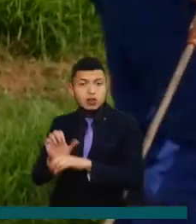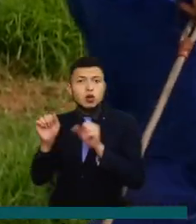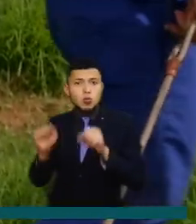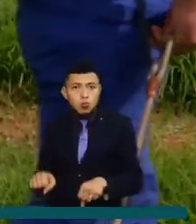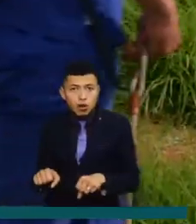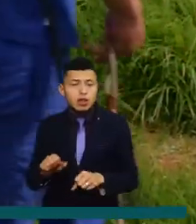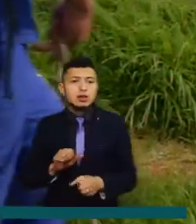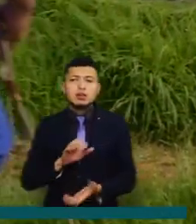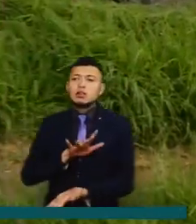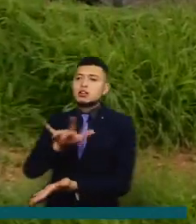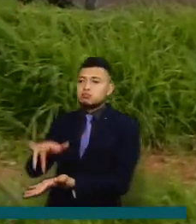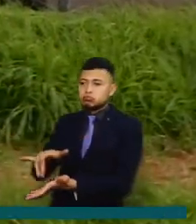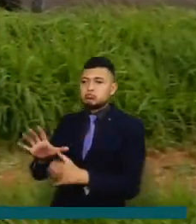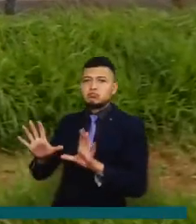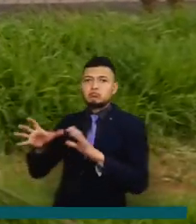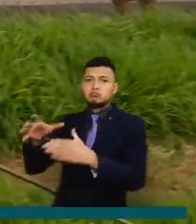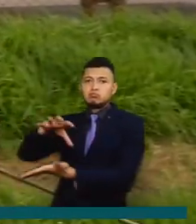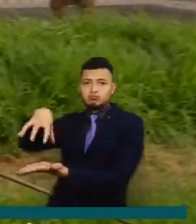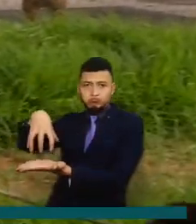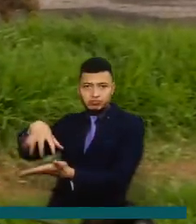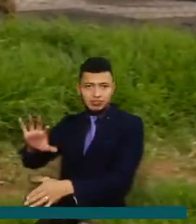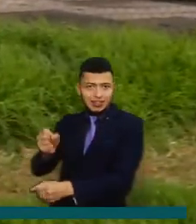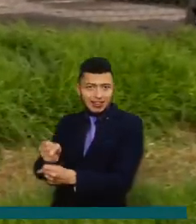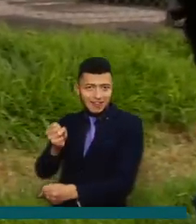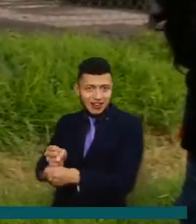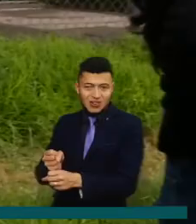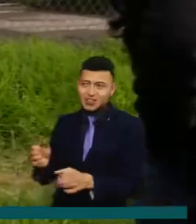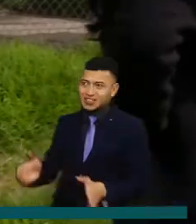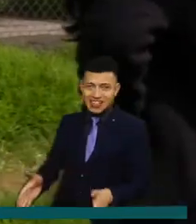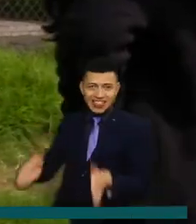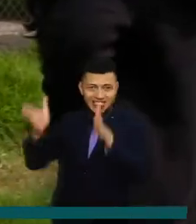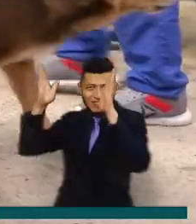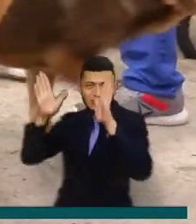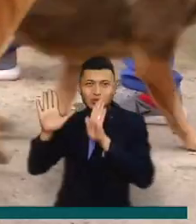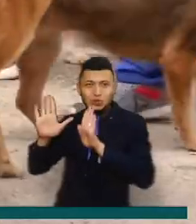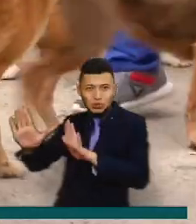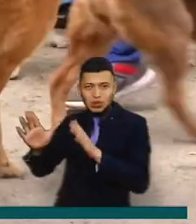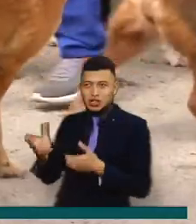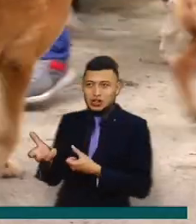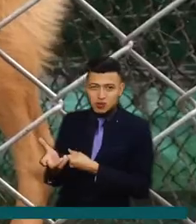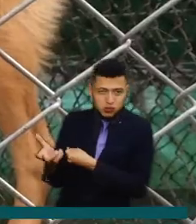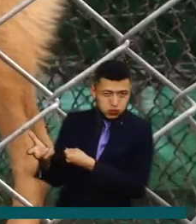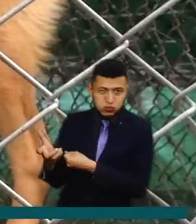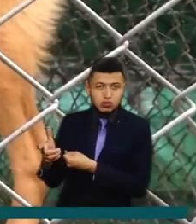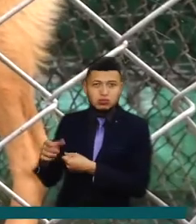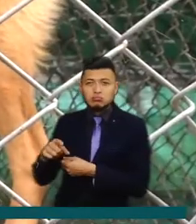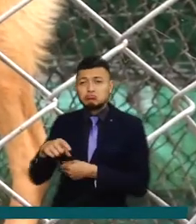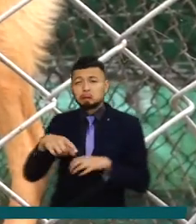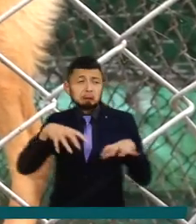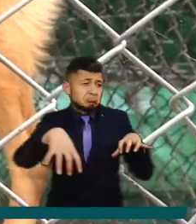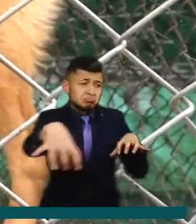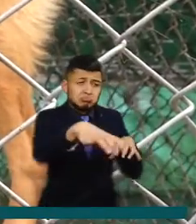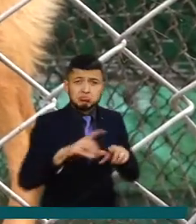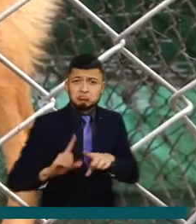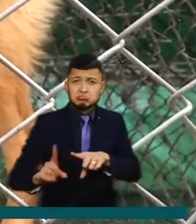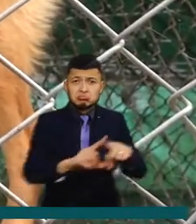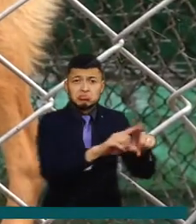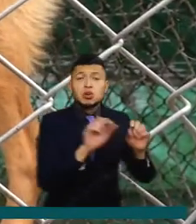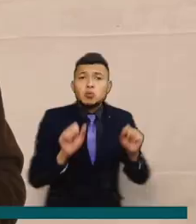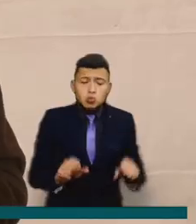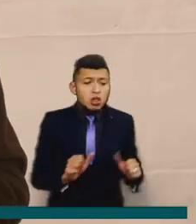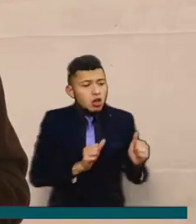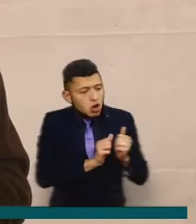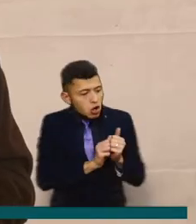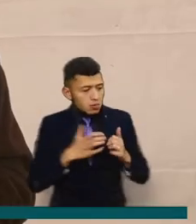puedan venir a sus estaciones de bomberos o a sus lugares de trabajo en el edificio de comando o cualquier otra de las instalaciones con